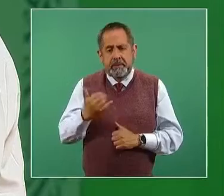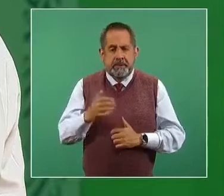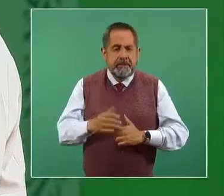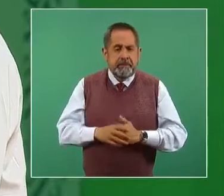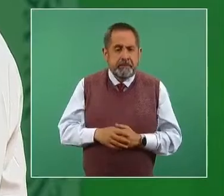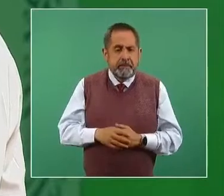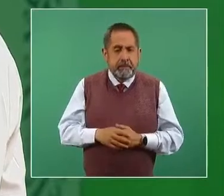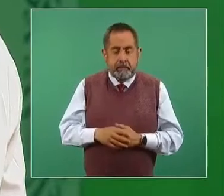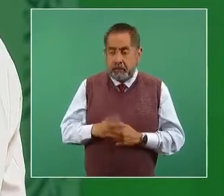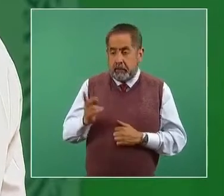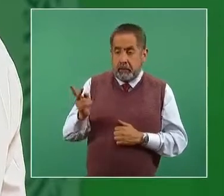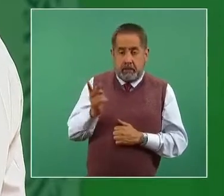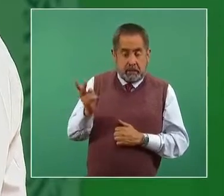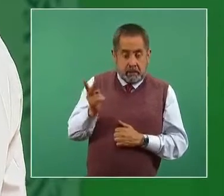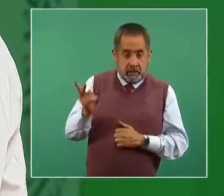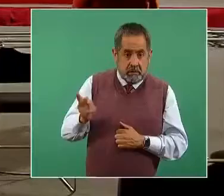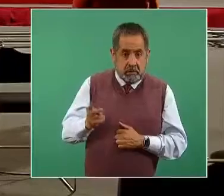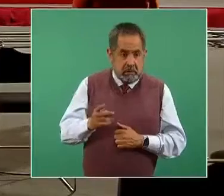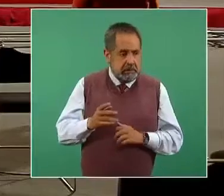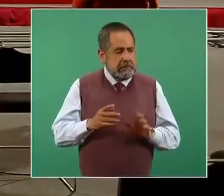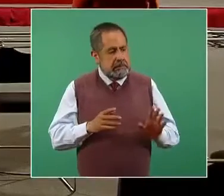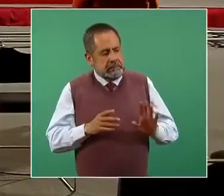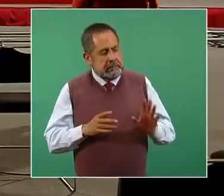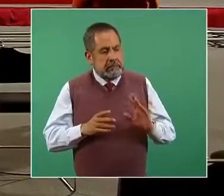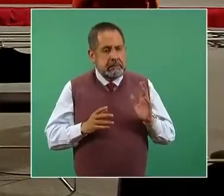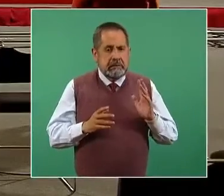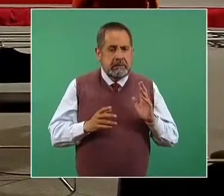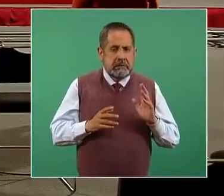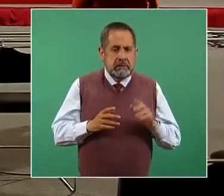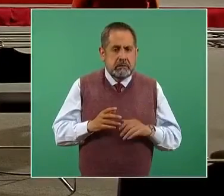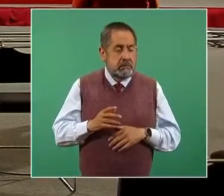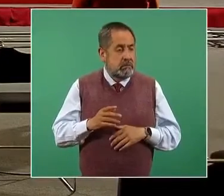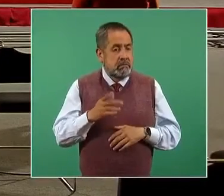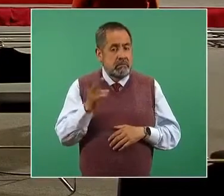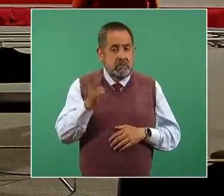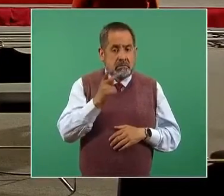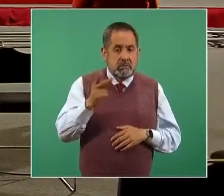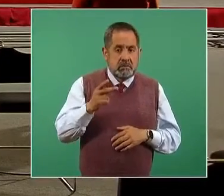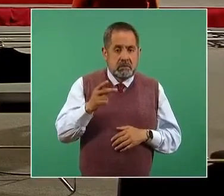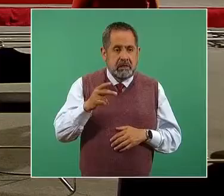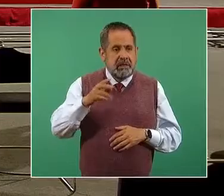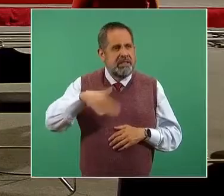Y si ellos están expresando esta preferencia de que los